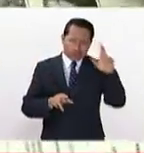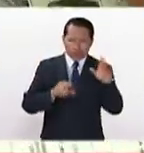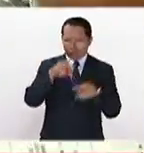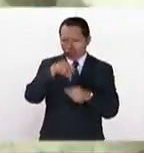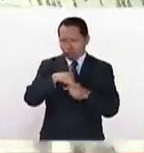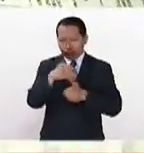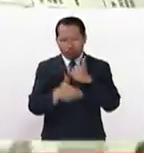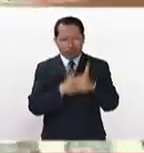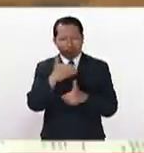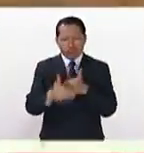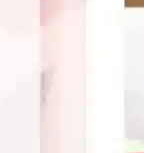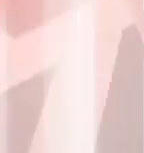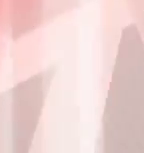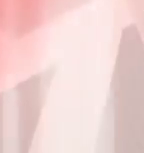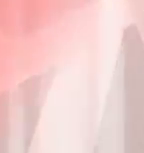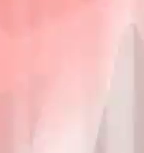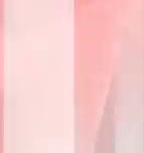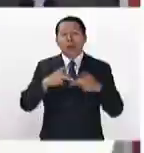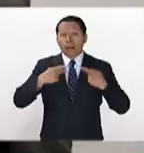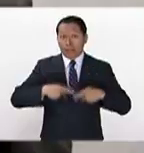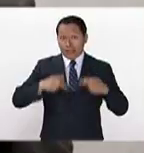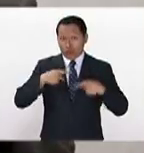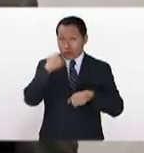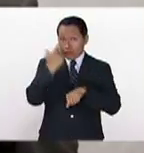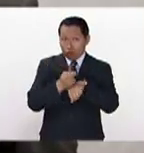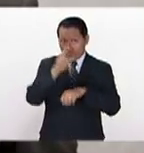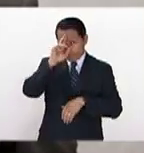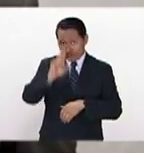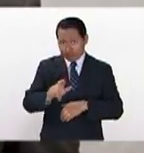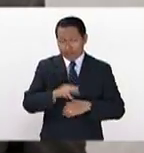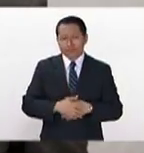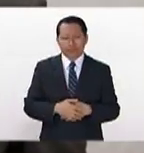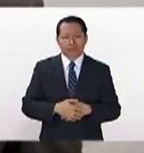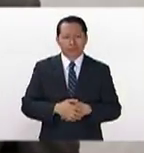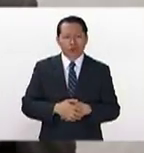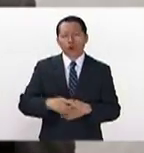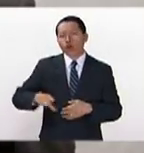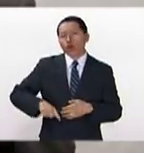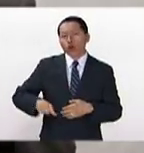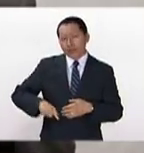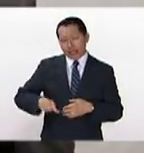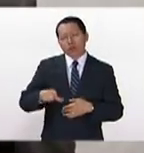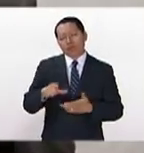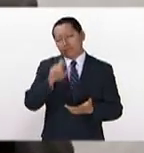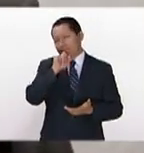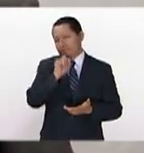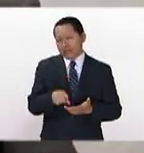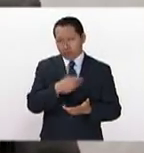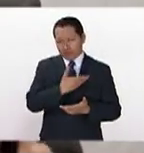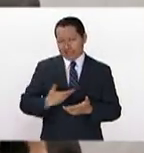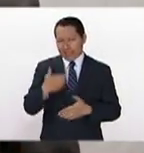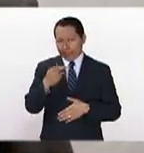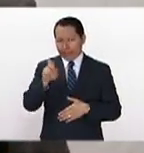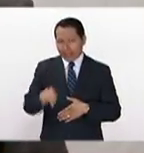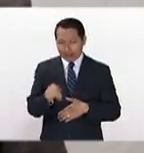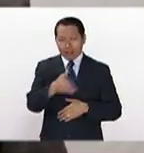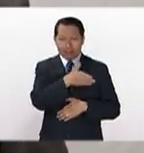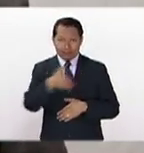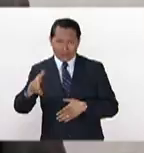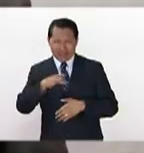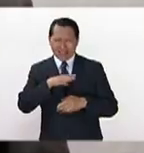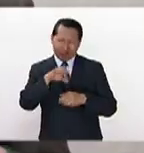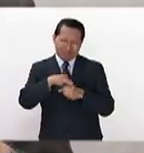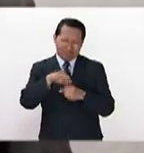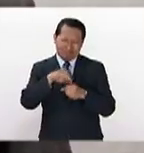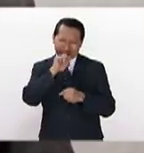de los mexicanos. La conducta que observará el gobierno del presidente Enrique Peña Nieto durante este proceso